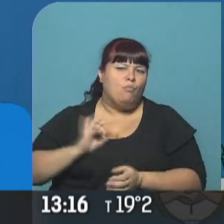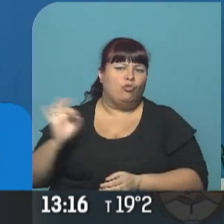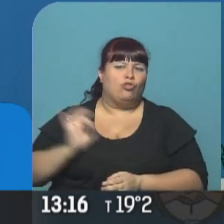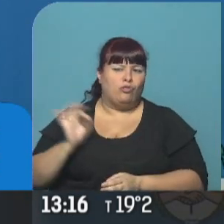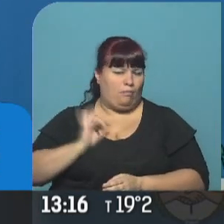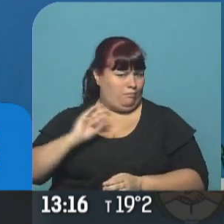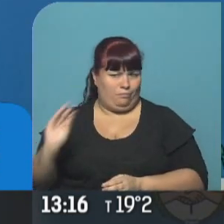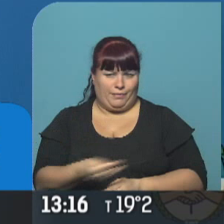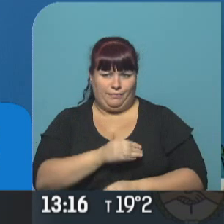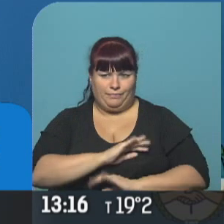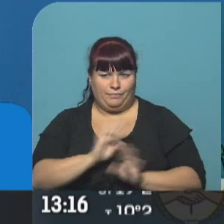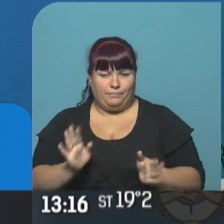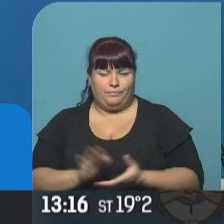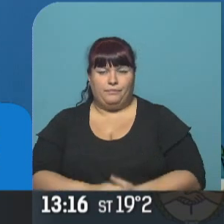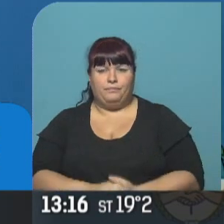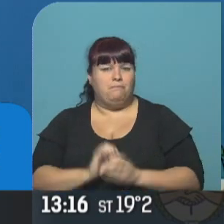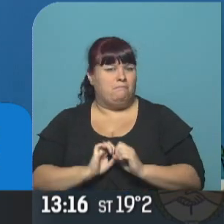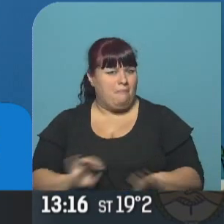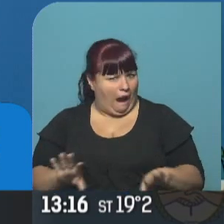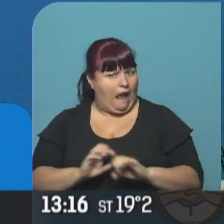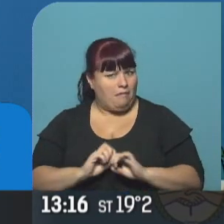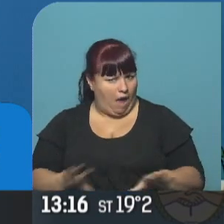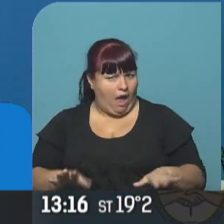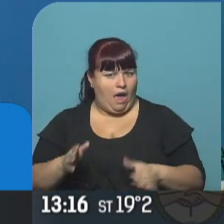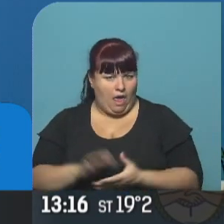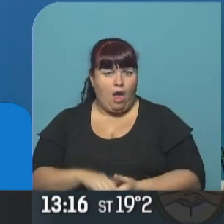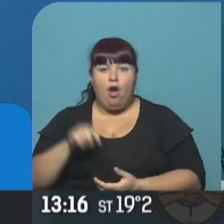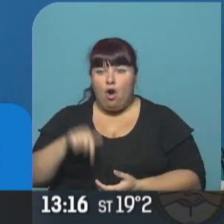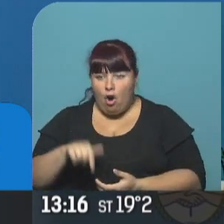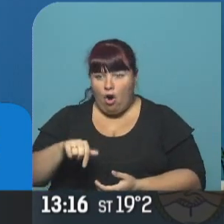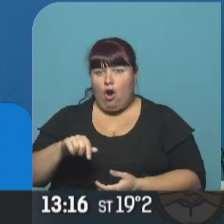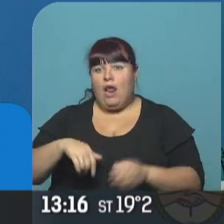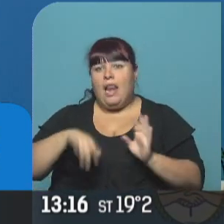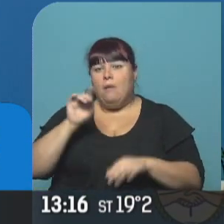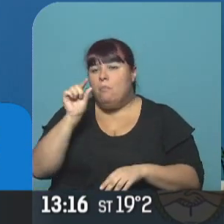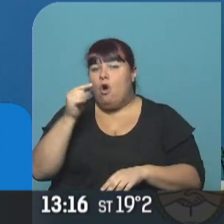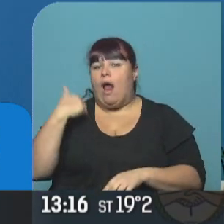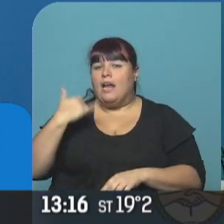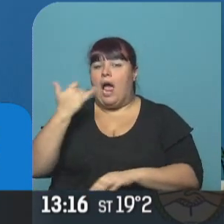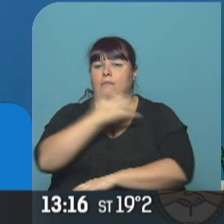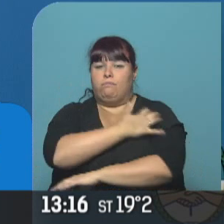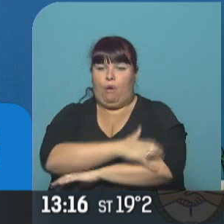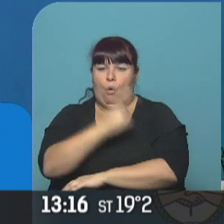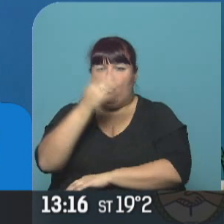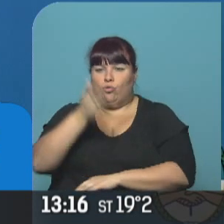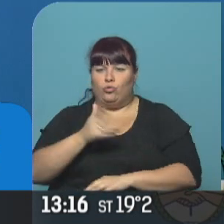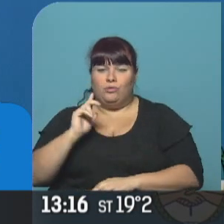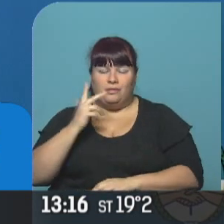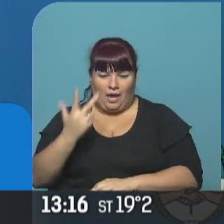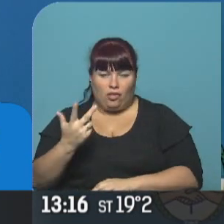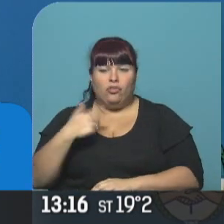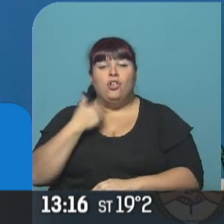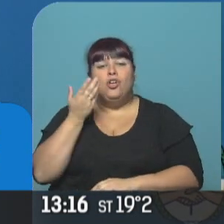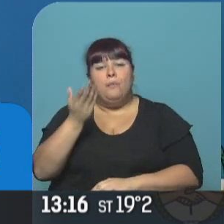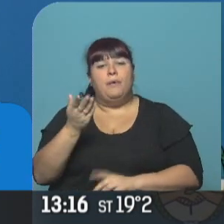décadas, no nos fue bien, nos fue bastante mal. Hoy tenemos 1/3 de los argentinos en la pobreza. Y les propuse